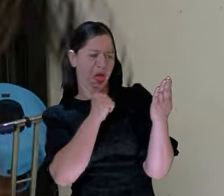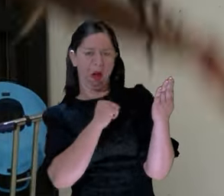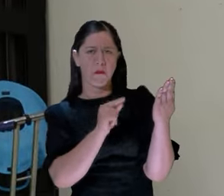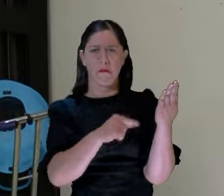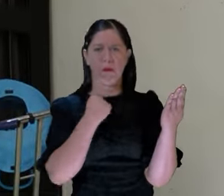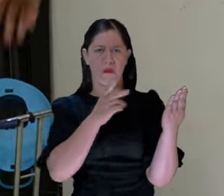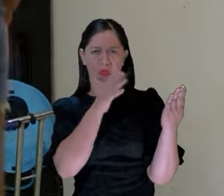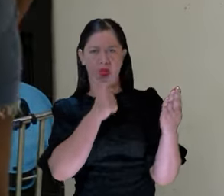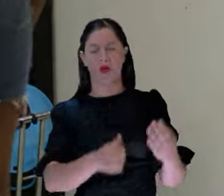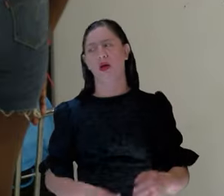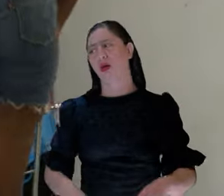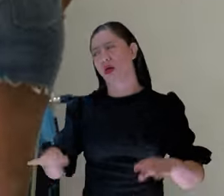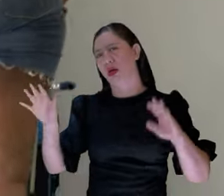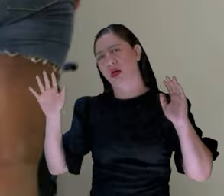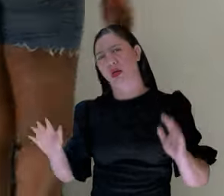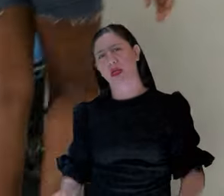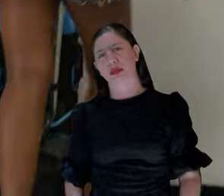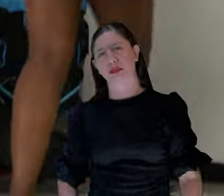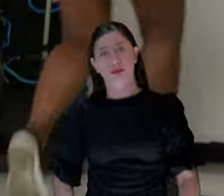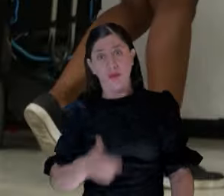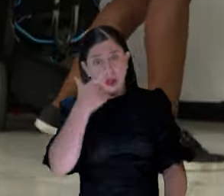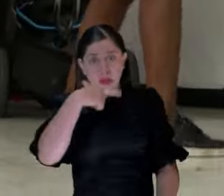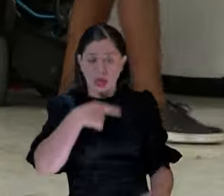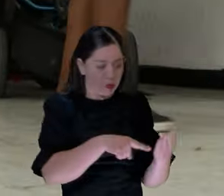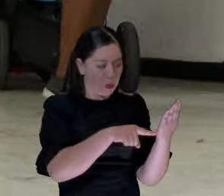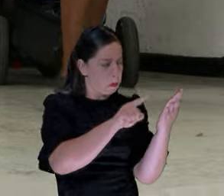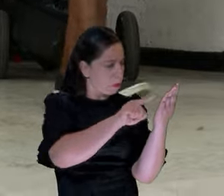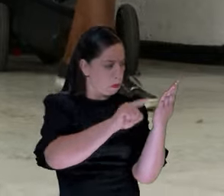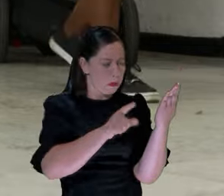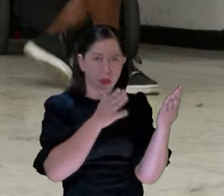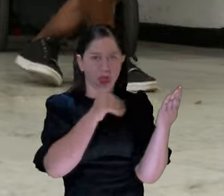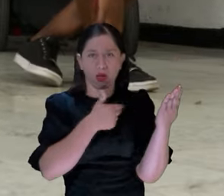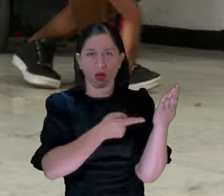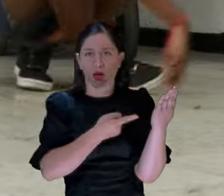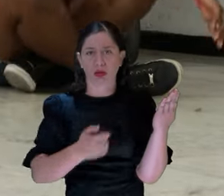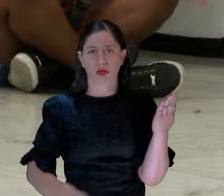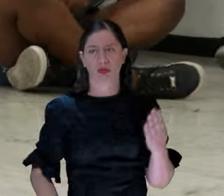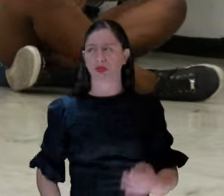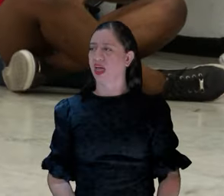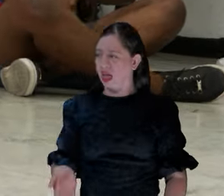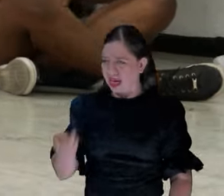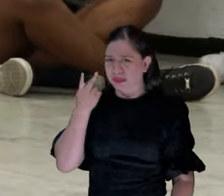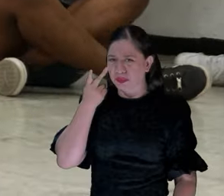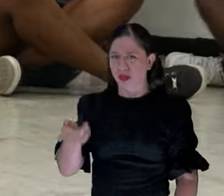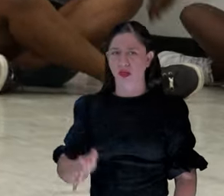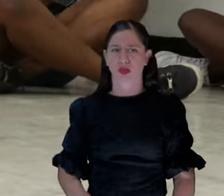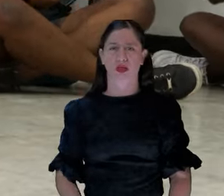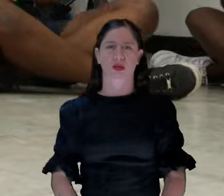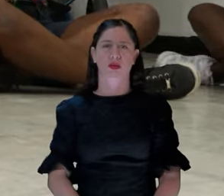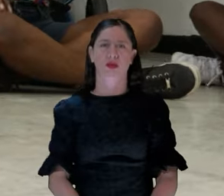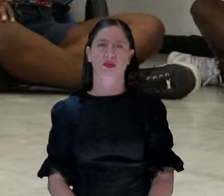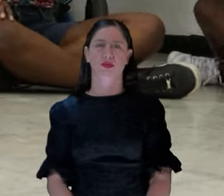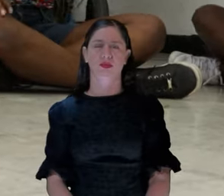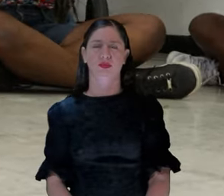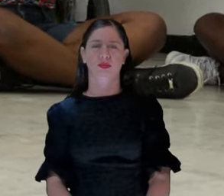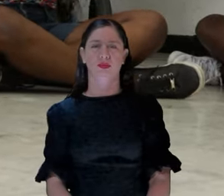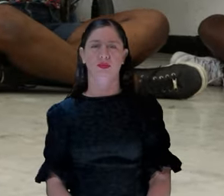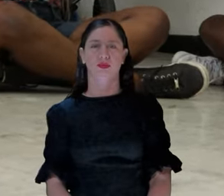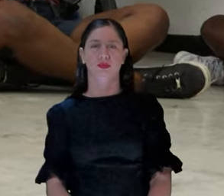No me ha llegado nada. ¿En serio no me ha llegado nada? Ay, revisa, hombre. Mentira.